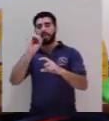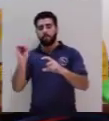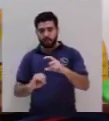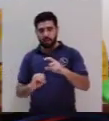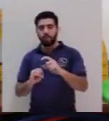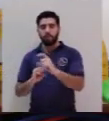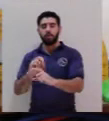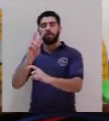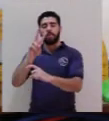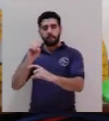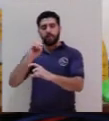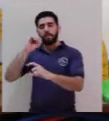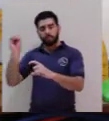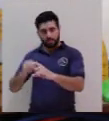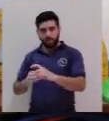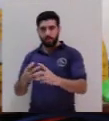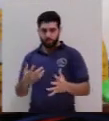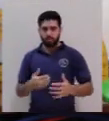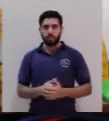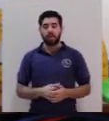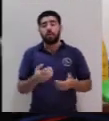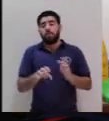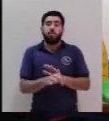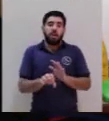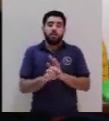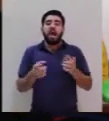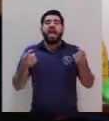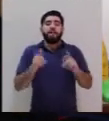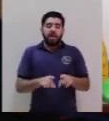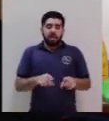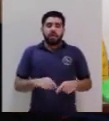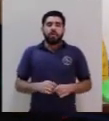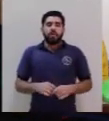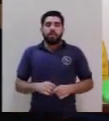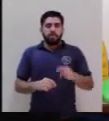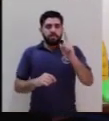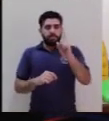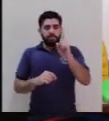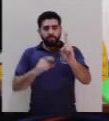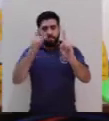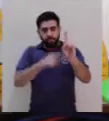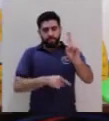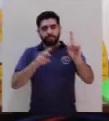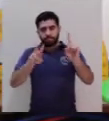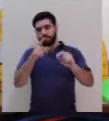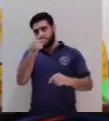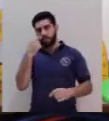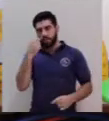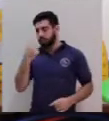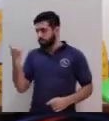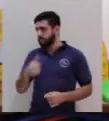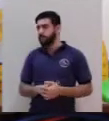20% y 20%. ¿Y qué pasa con las fracciones? ¿Sí? ¿Cuántos pedazos tenemos